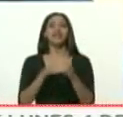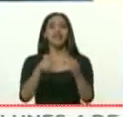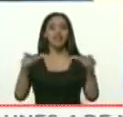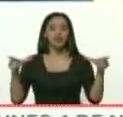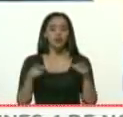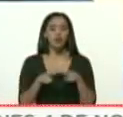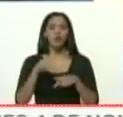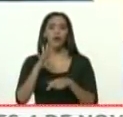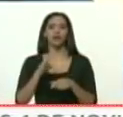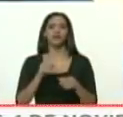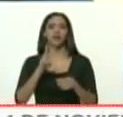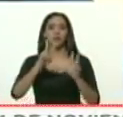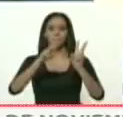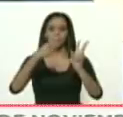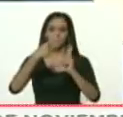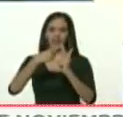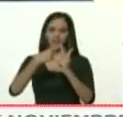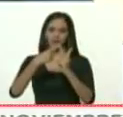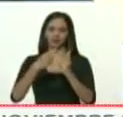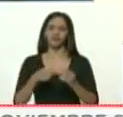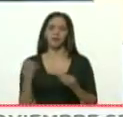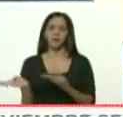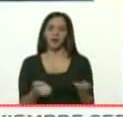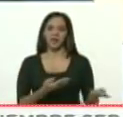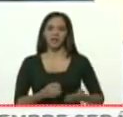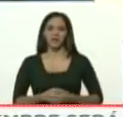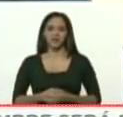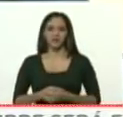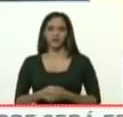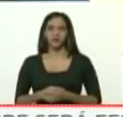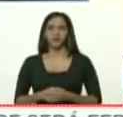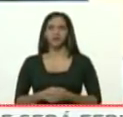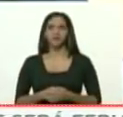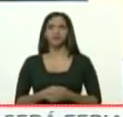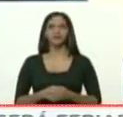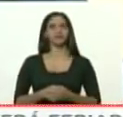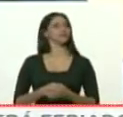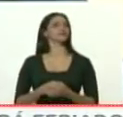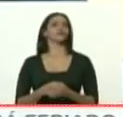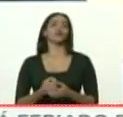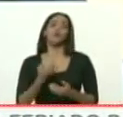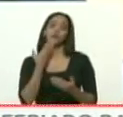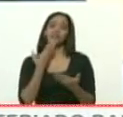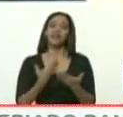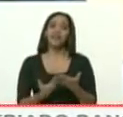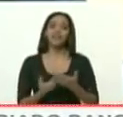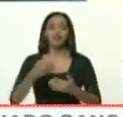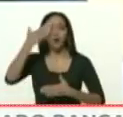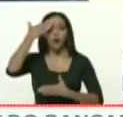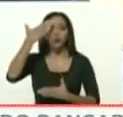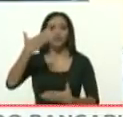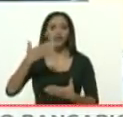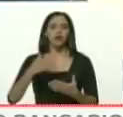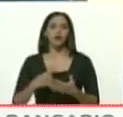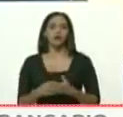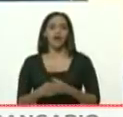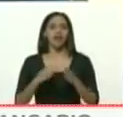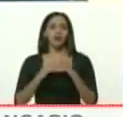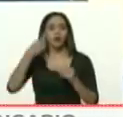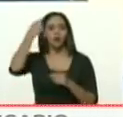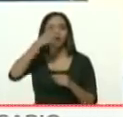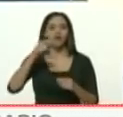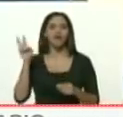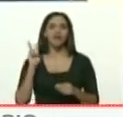Televisión. Ministro, bienvenido a su casa. Venezolana de Televisión, ¿cómo está? Gracias, José Manuel. Un saludo para ti, para todo el pueblo de